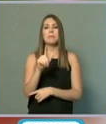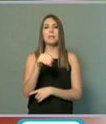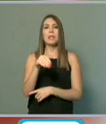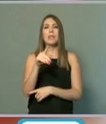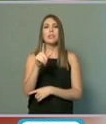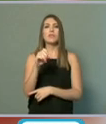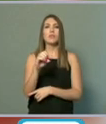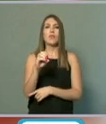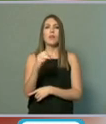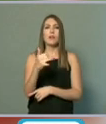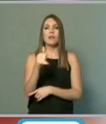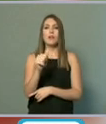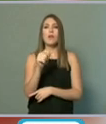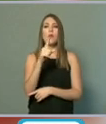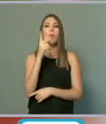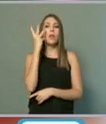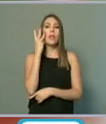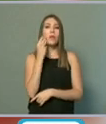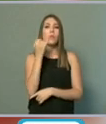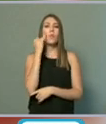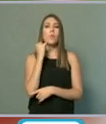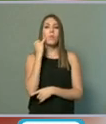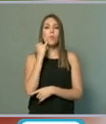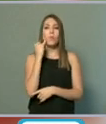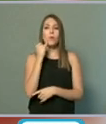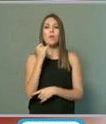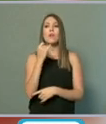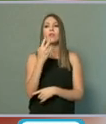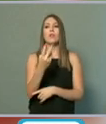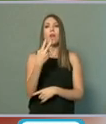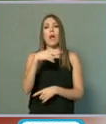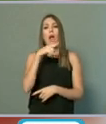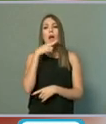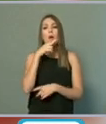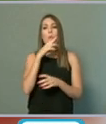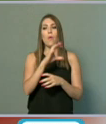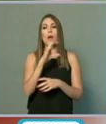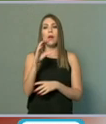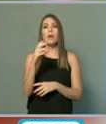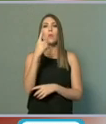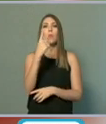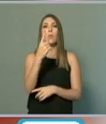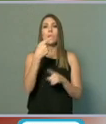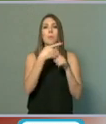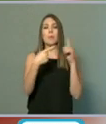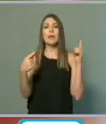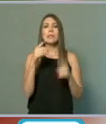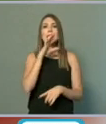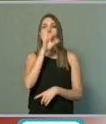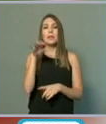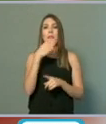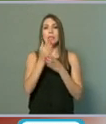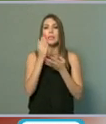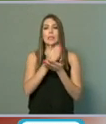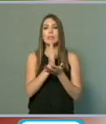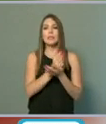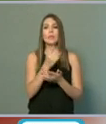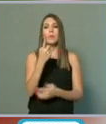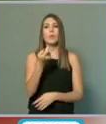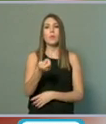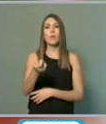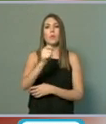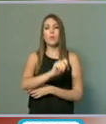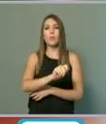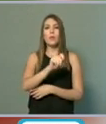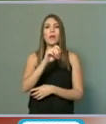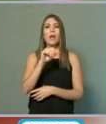limón, solamente el jugo y que no se les vaya el limón como a mí, 2 aguacates, media cebolla finamente picada, una cucharada